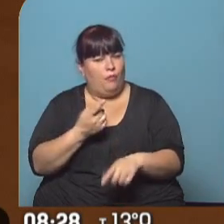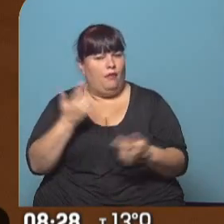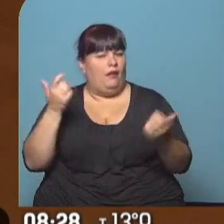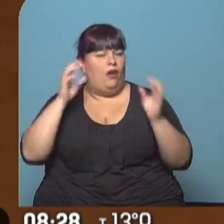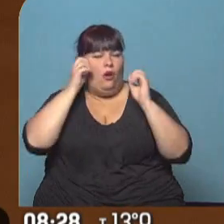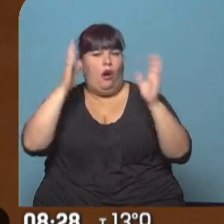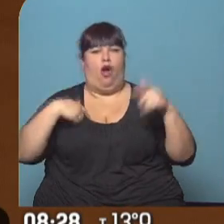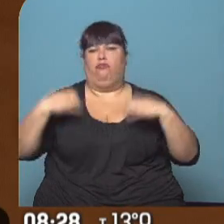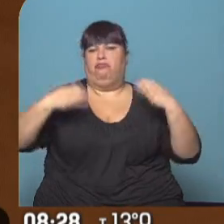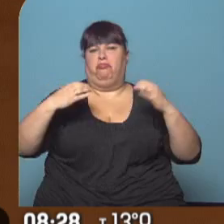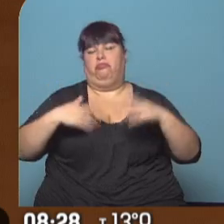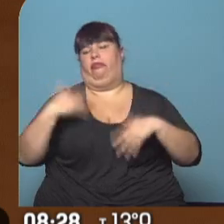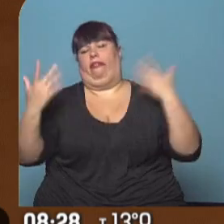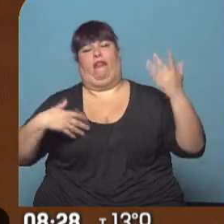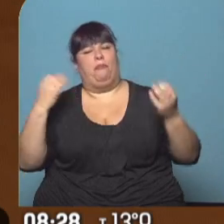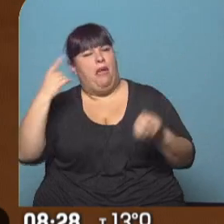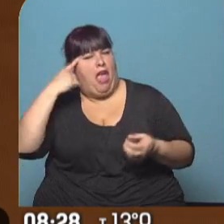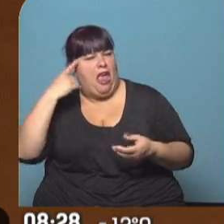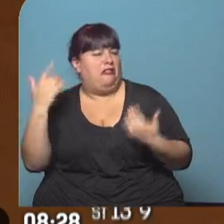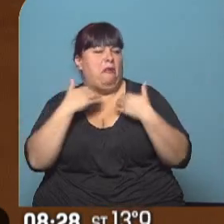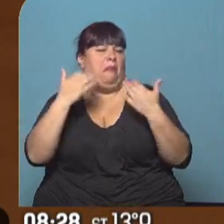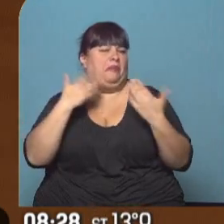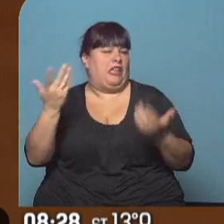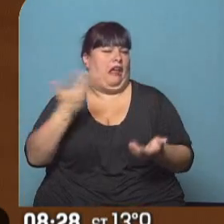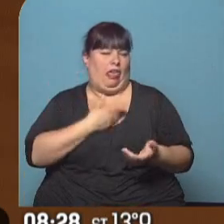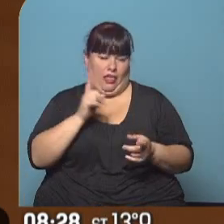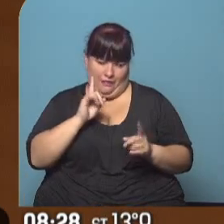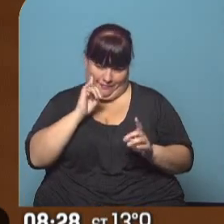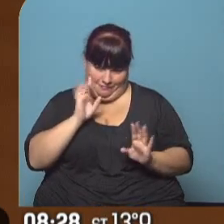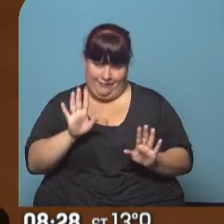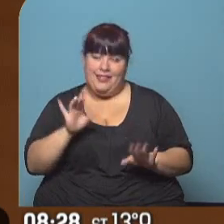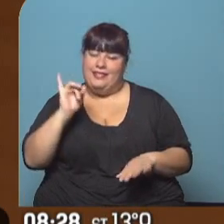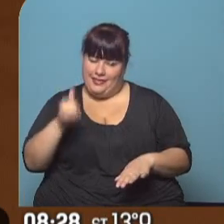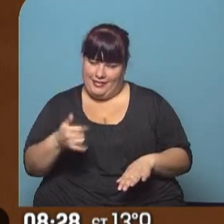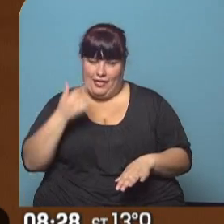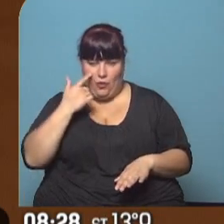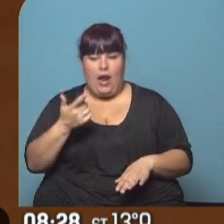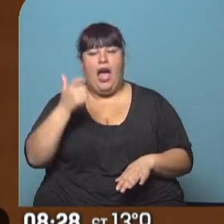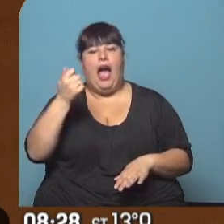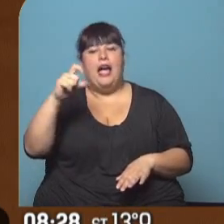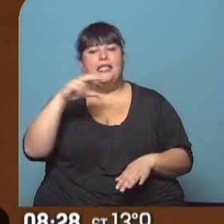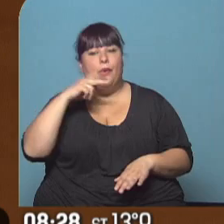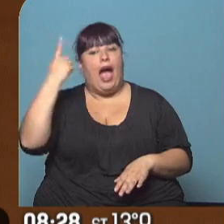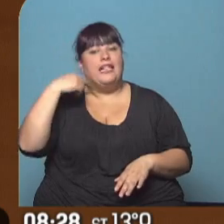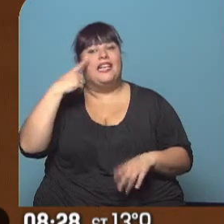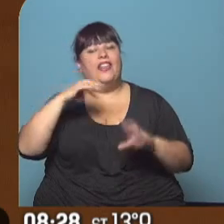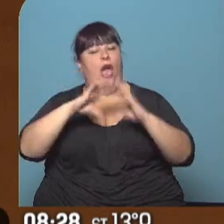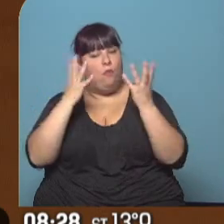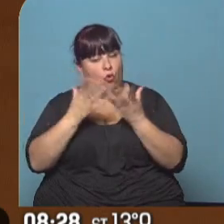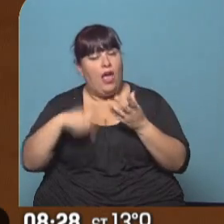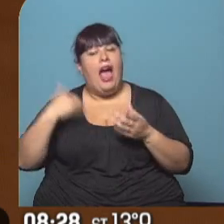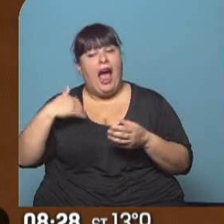esa omnipotencia y esa soberbia de pensar que no nos puede pasar. Porque sí, vamos a hablar de ACV. Ayer fue el Día Mundial y